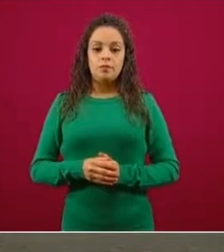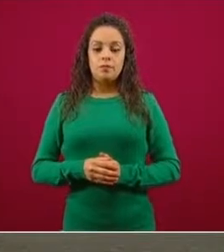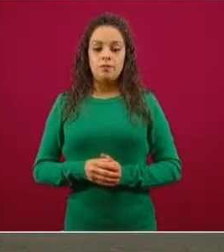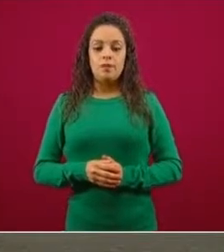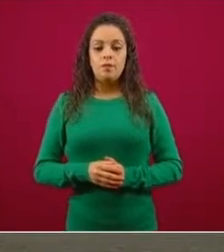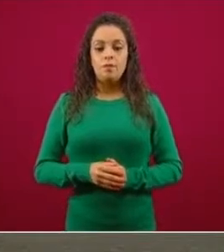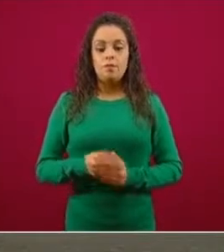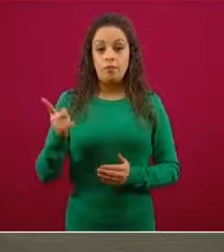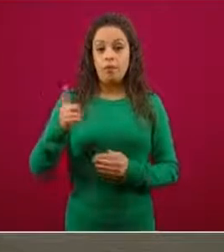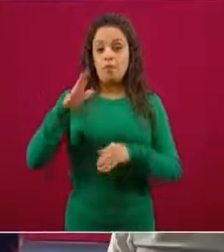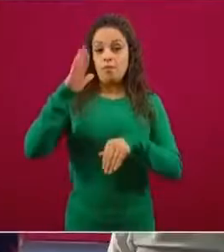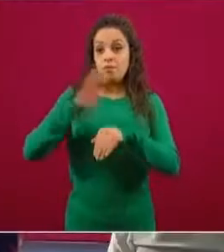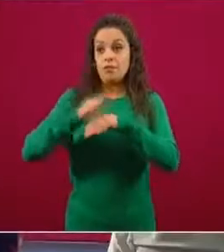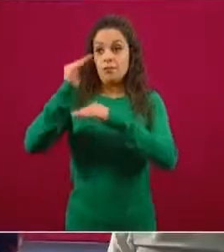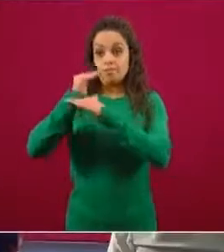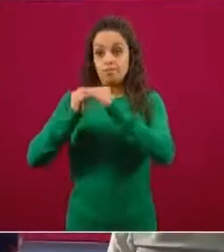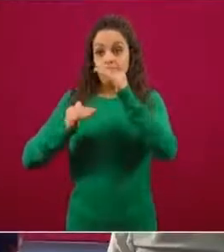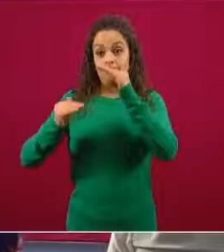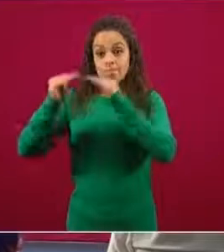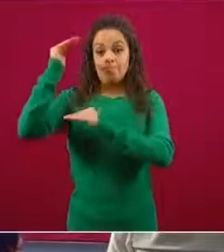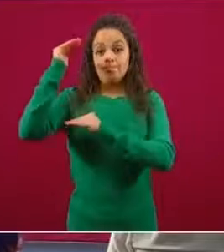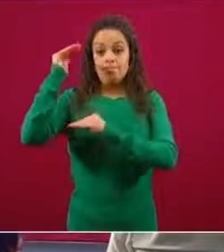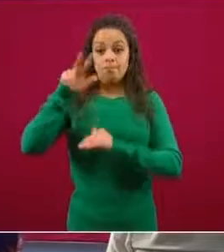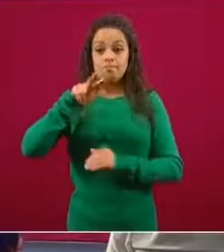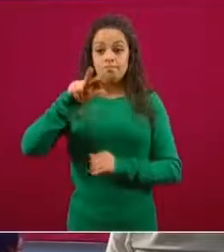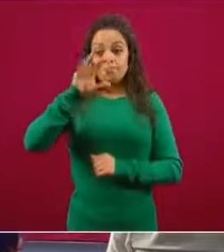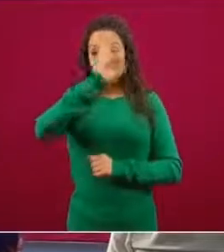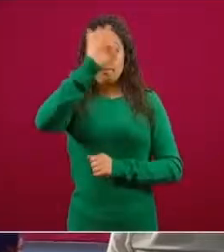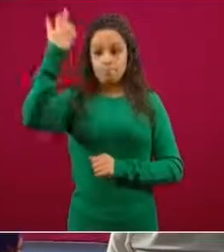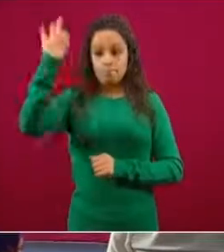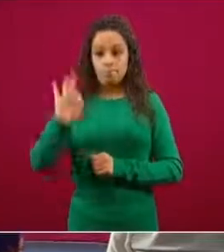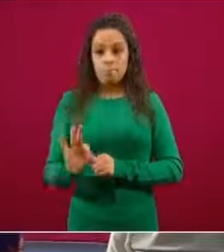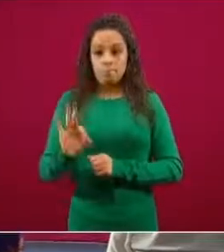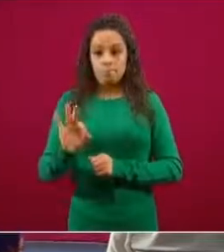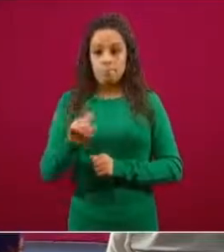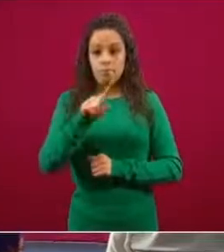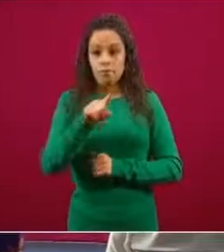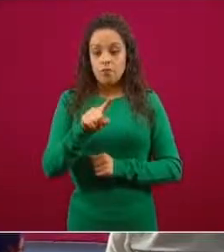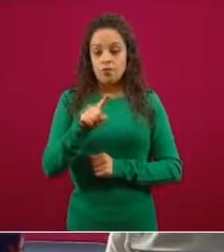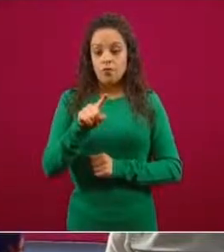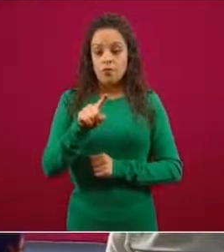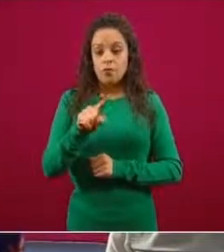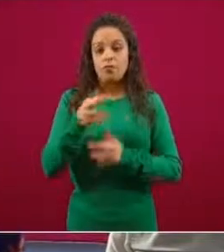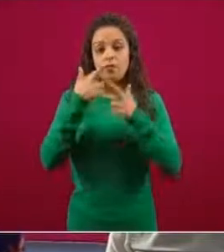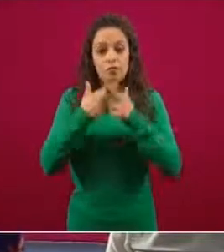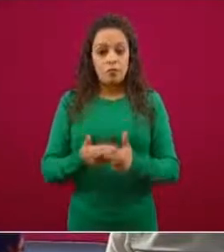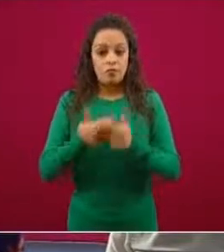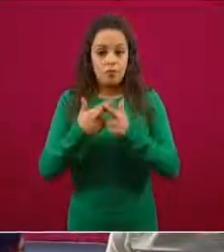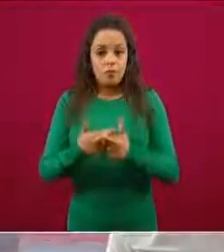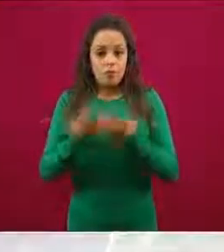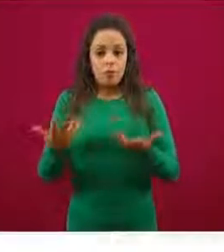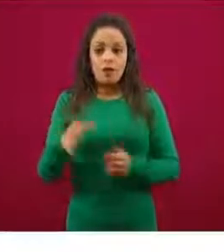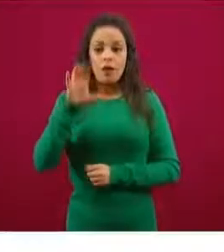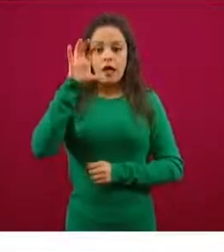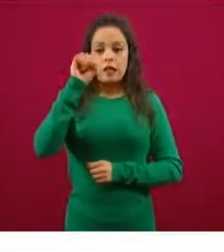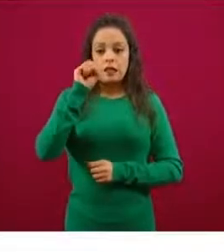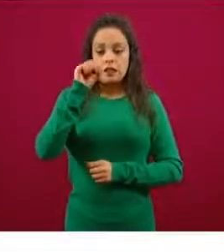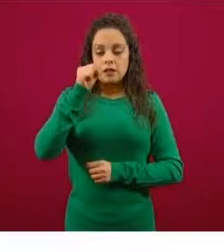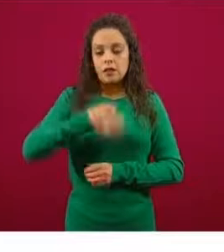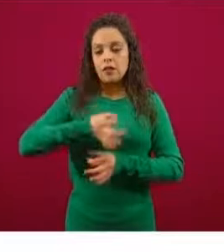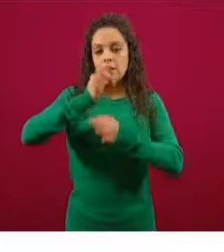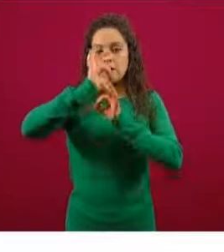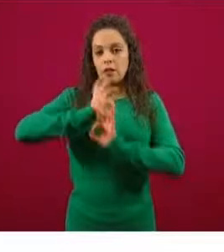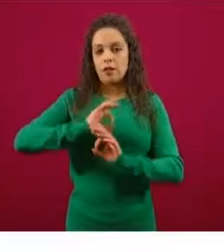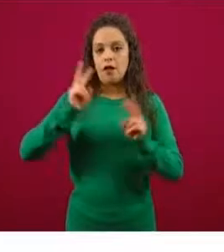este caso sí la disponibilidad en 18%, hubo una solicitud adicional de 60 monitores, ya se enviaron